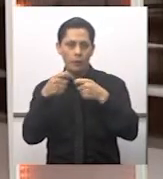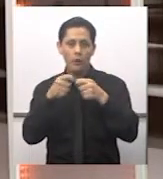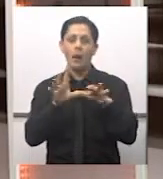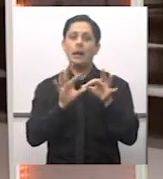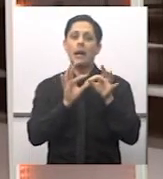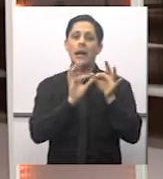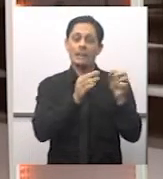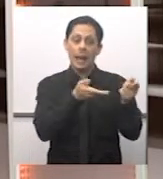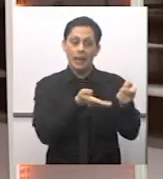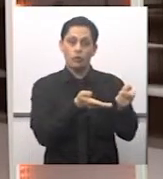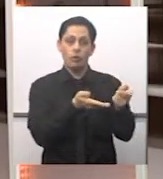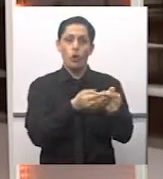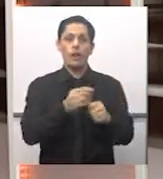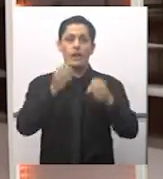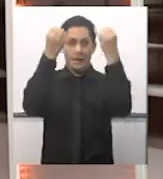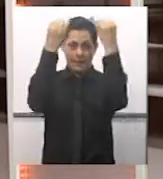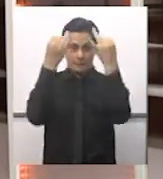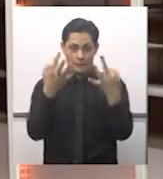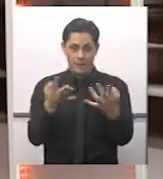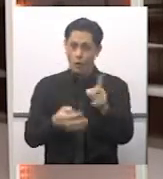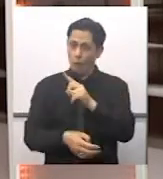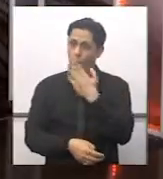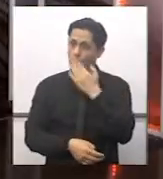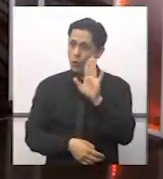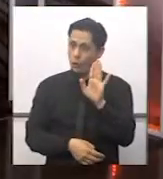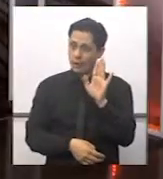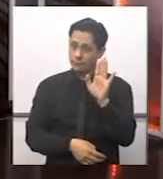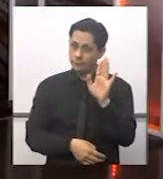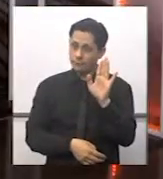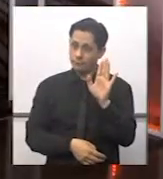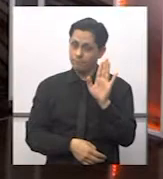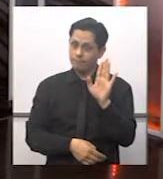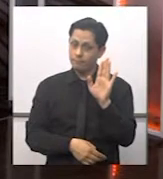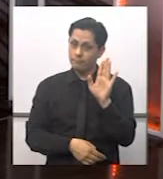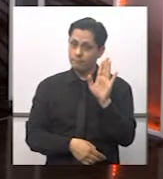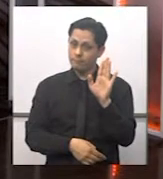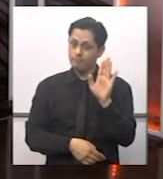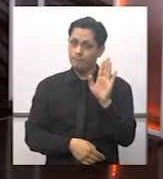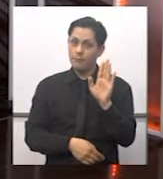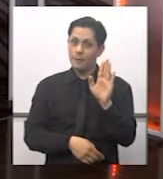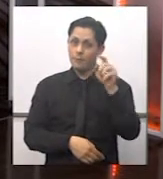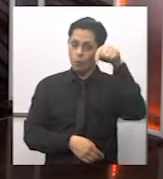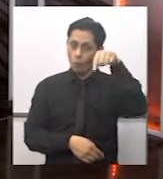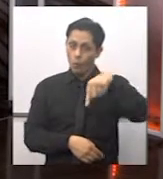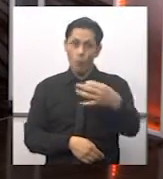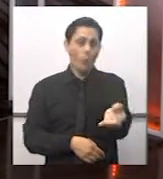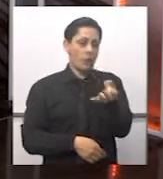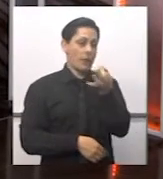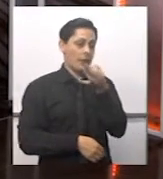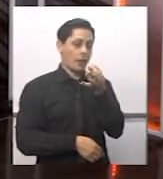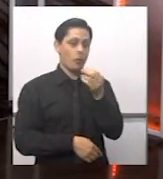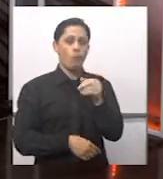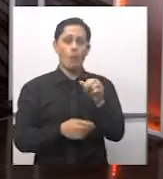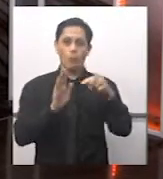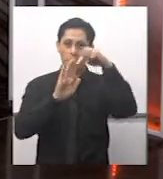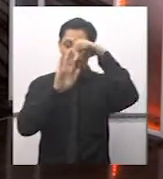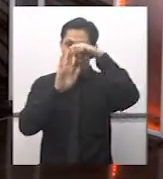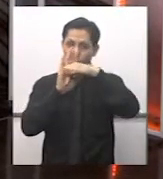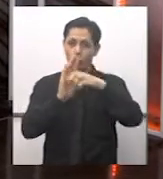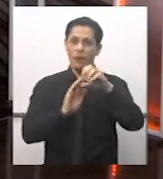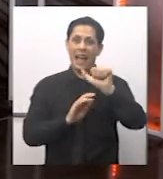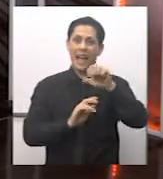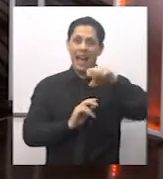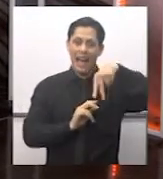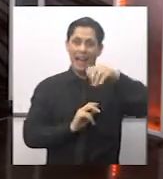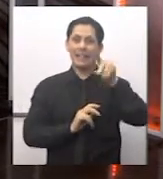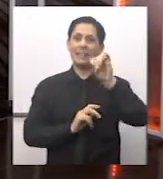fueron las mejores, guiados por esta situación que pasa, por ejemplo, como dice usted con DINA, pero con otros temas más, ¿no es cierto? El tema de la sequía también, que influye de